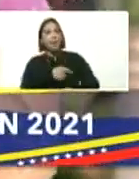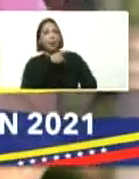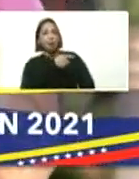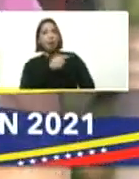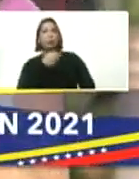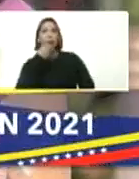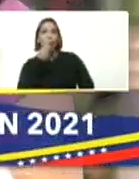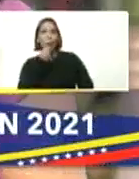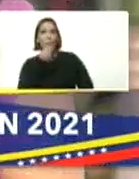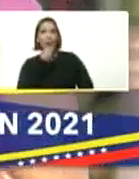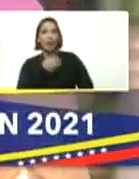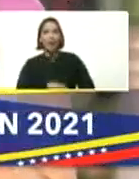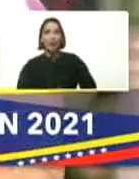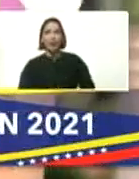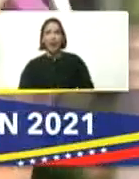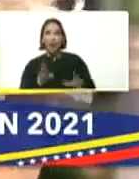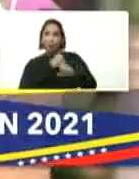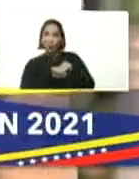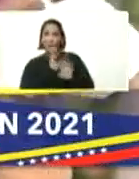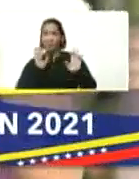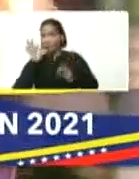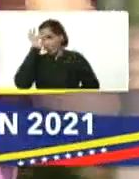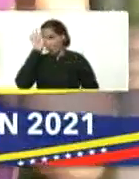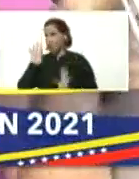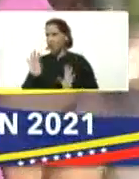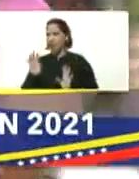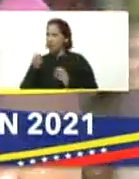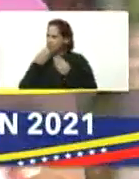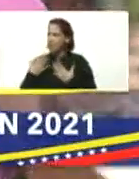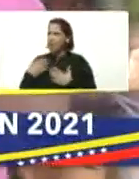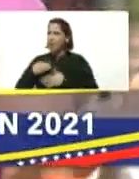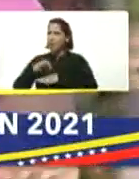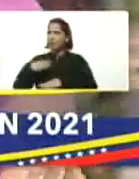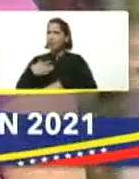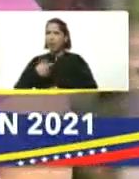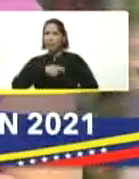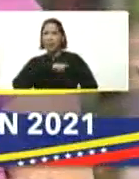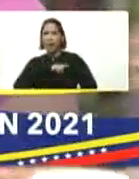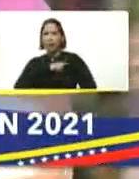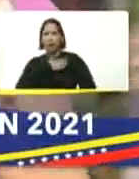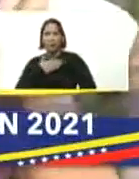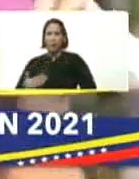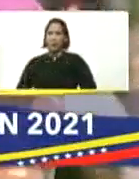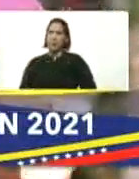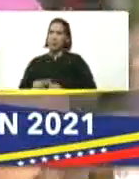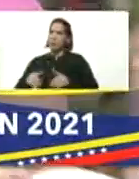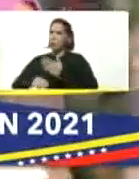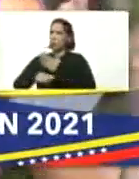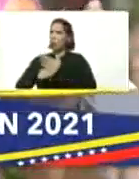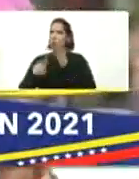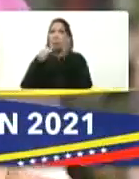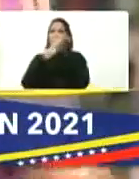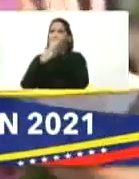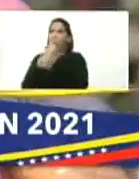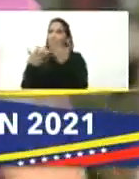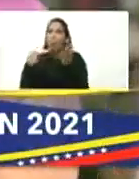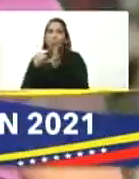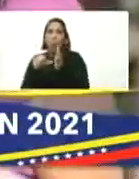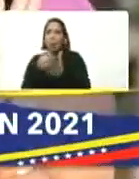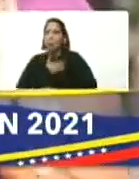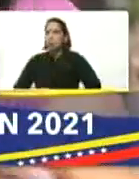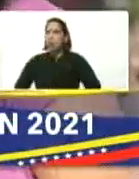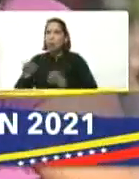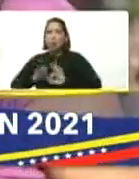cena. Sí, no sé, es alguien que nos decían en España que era el presidente, pero todavía no lo he encontrado presidiendo nada.